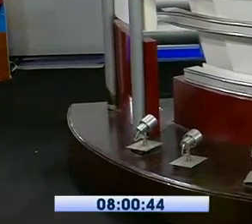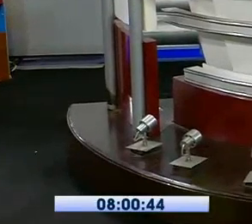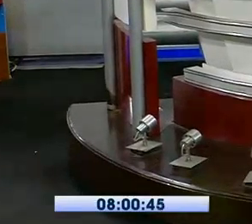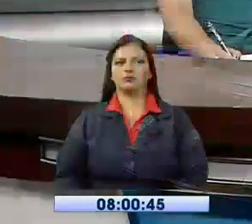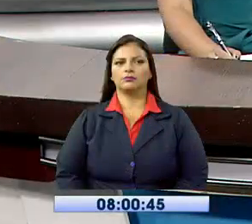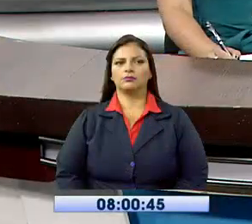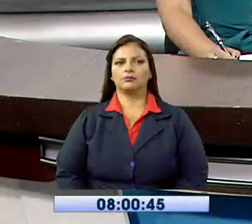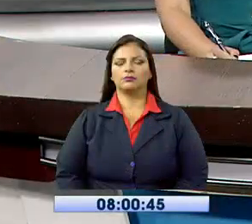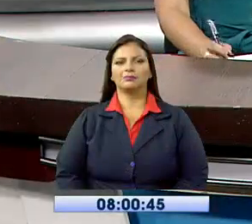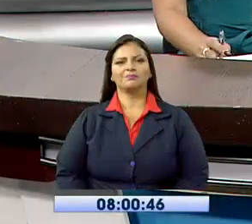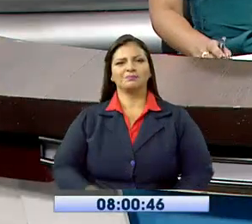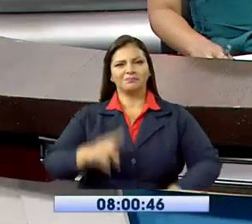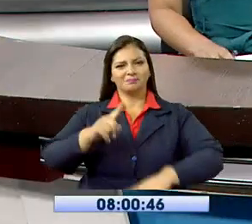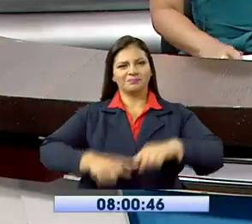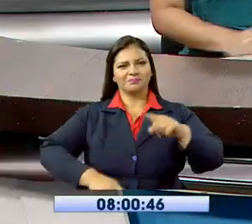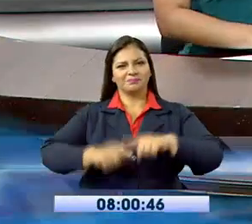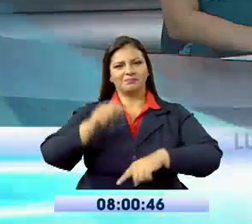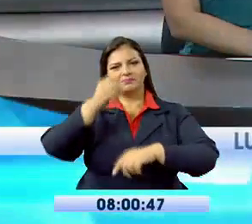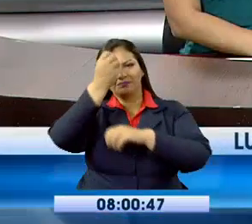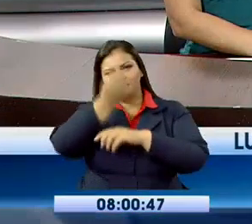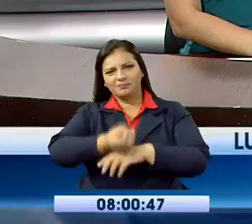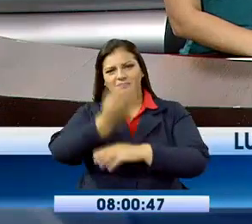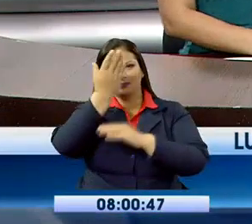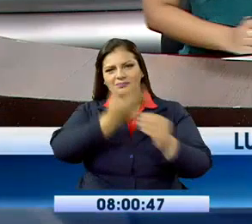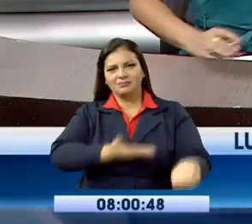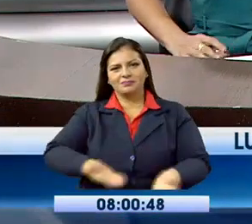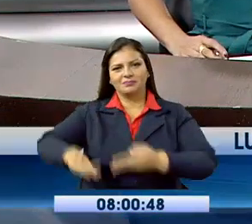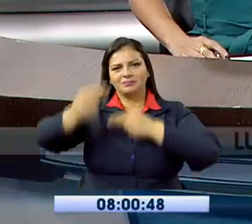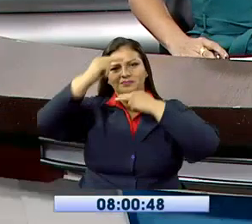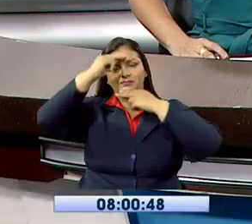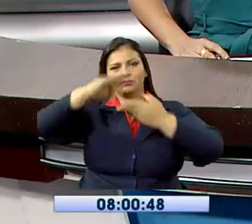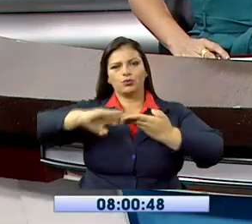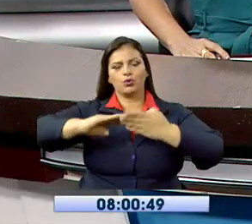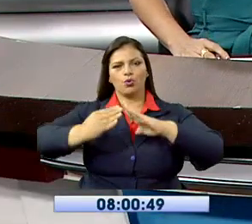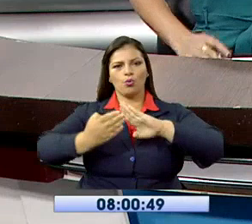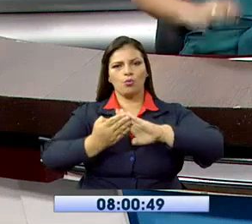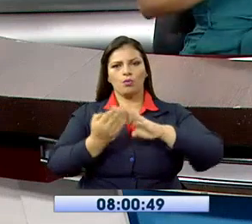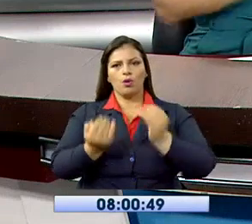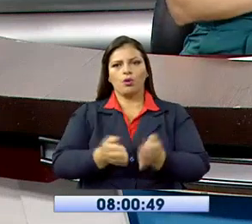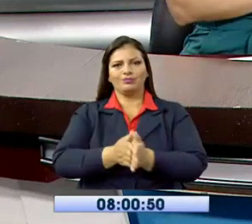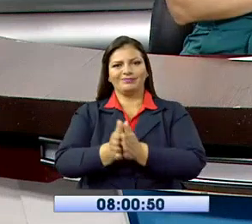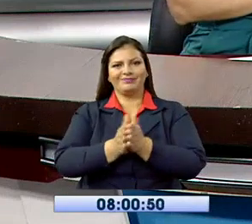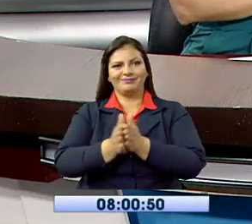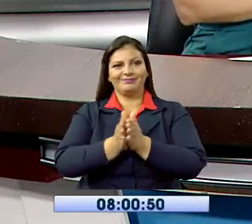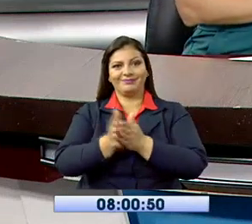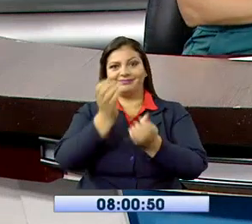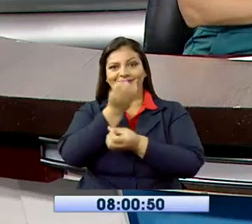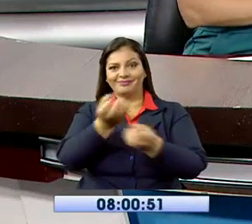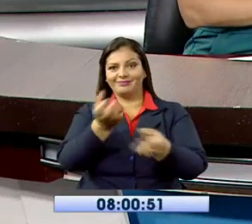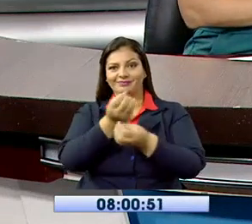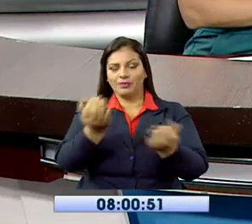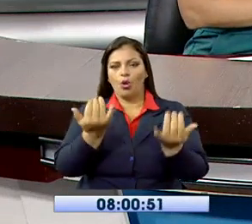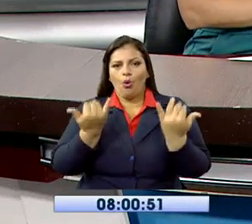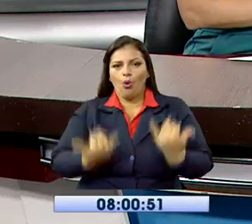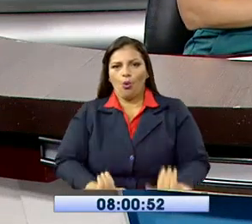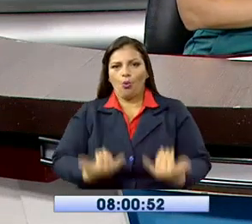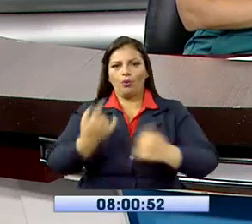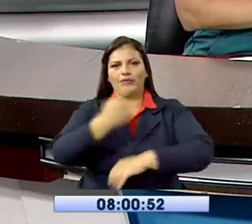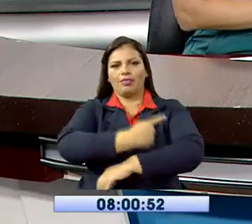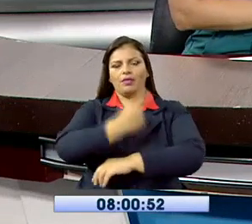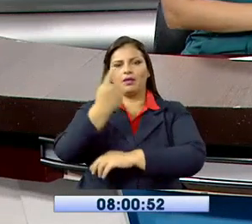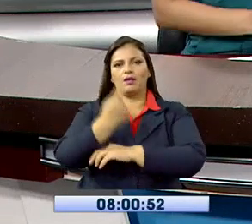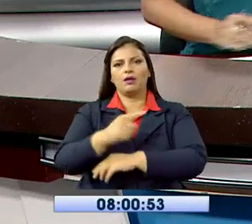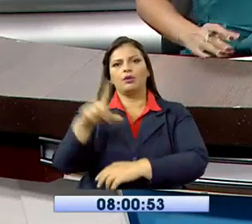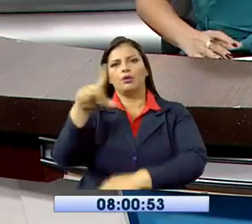Amigos televidentes, muy buenos días, bienvenidos a la Noticia de la Comunidad. Estamos listos para la información ya de este día. Lunes, 9 de enero del semana 2017,